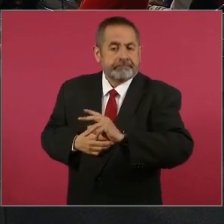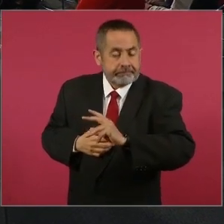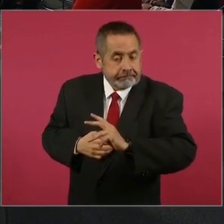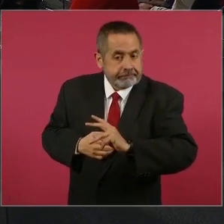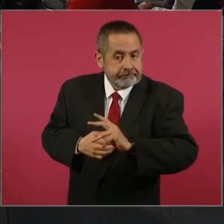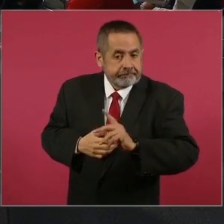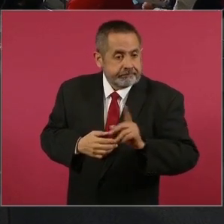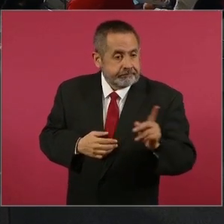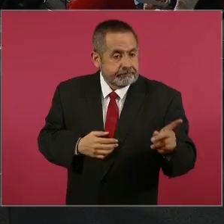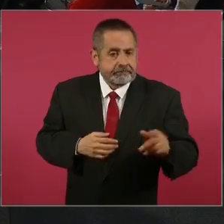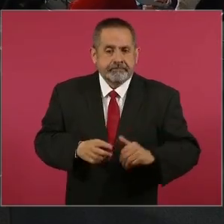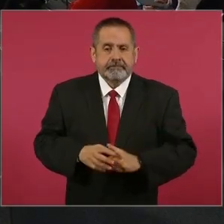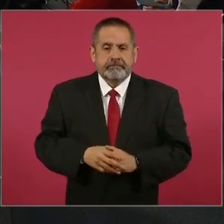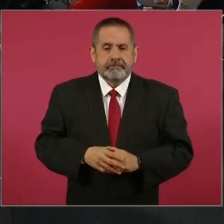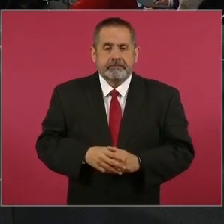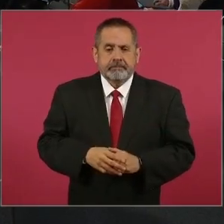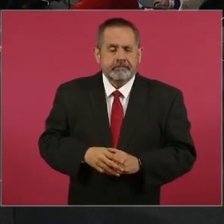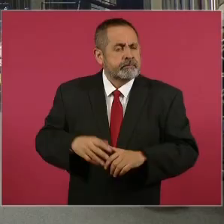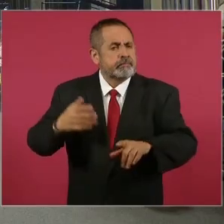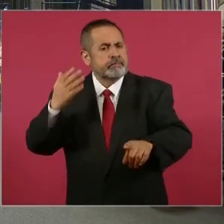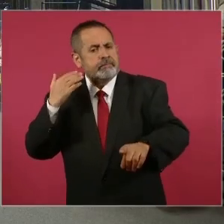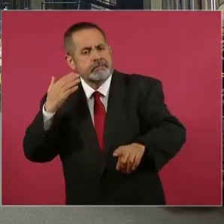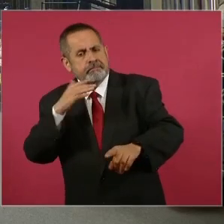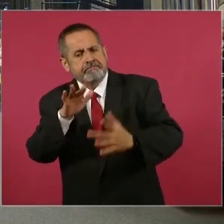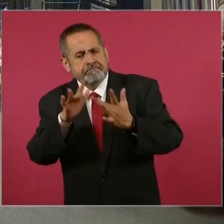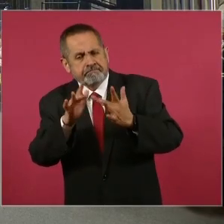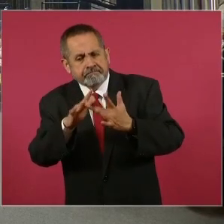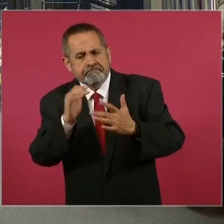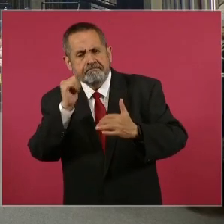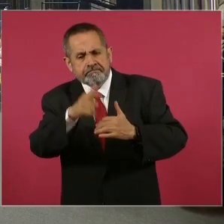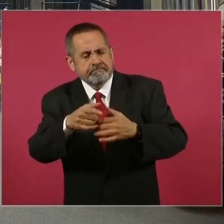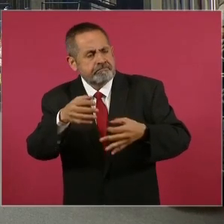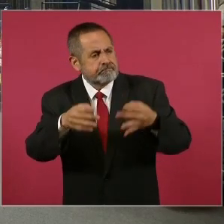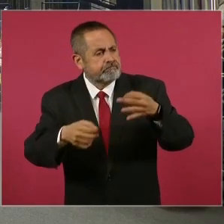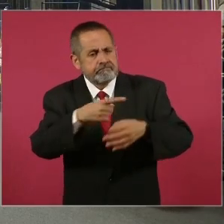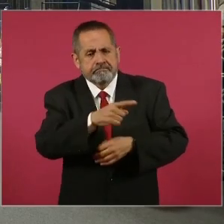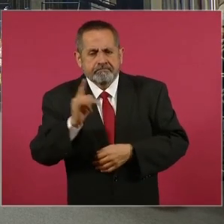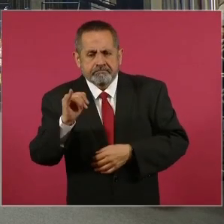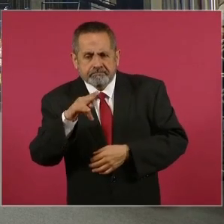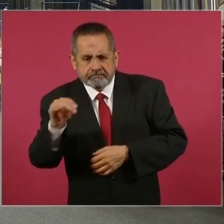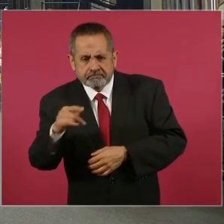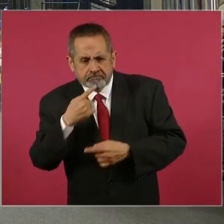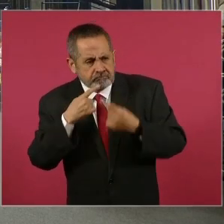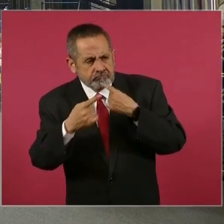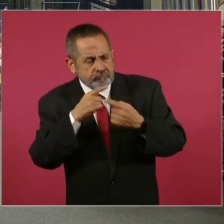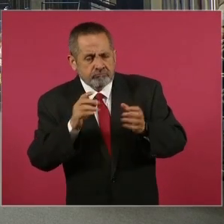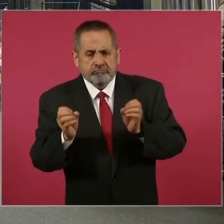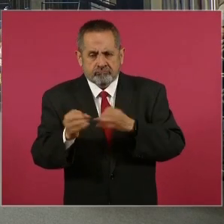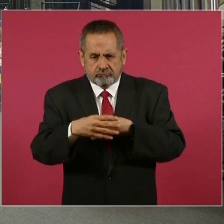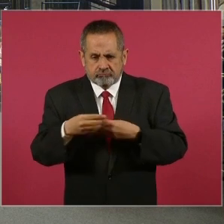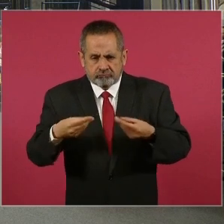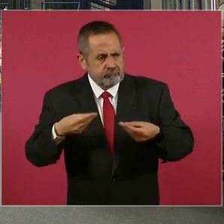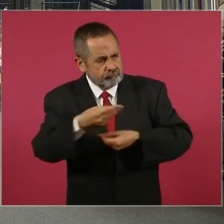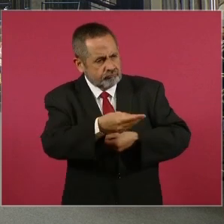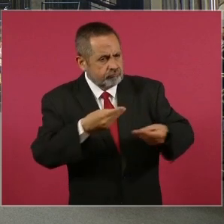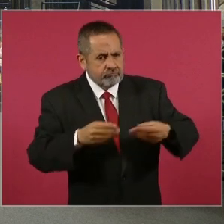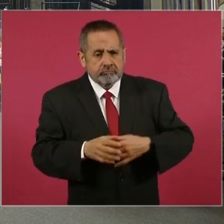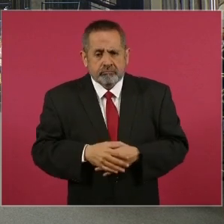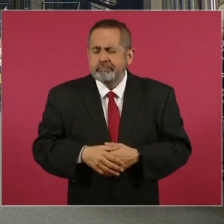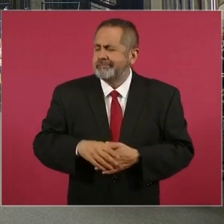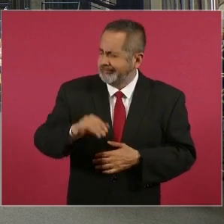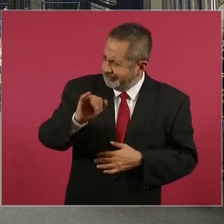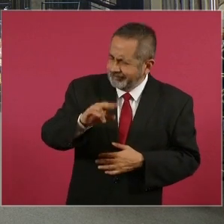no nunca se logró mayor comunicación con la ministra piña más allá de estos oficios